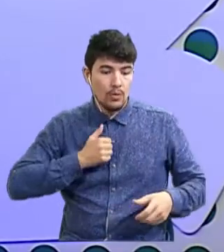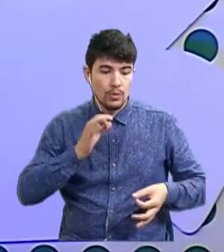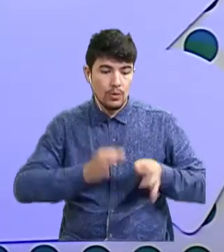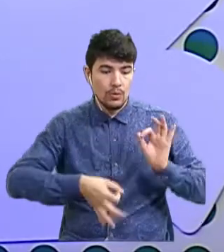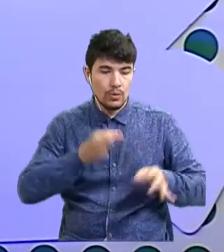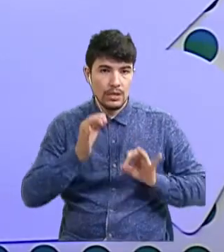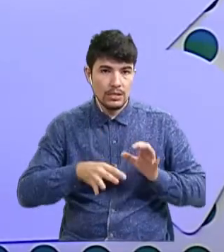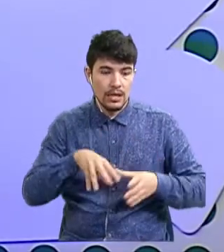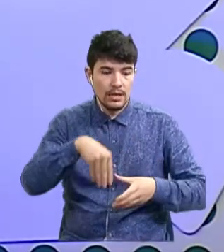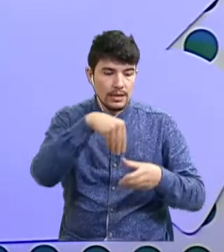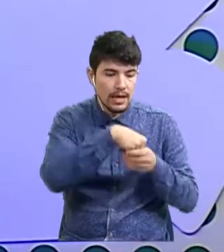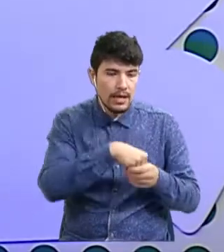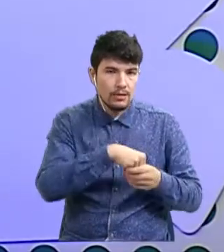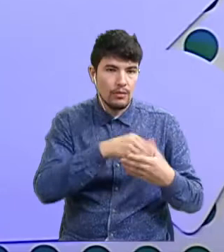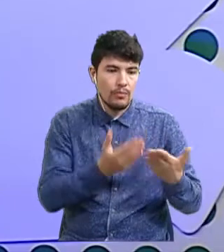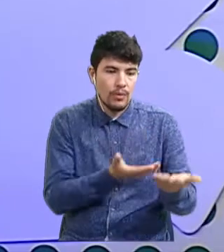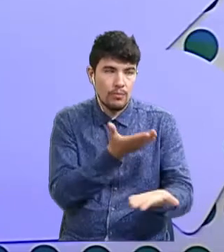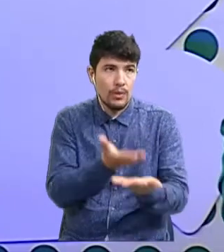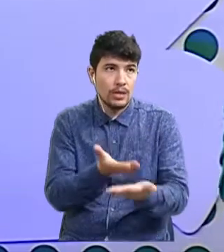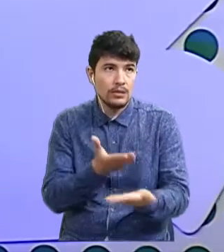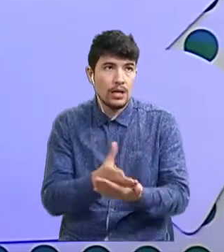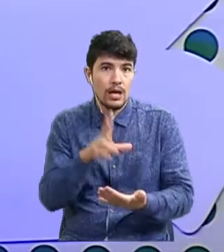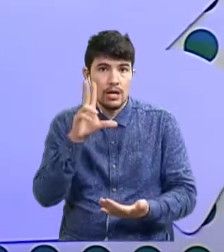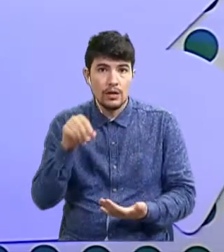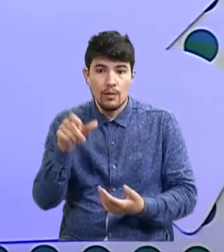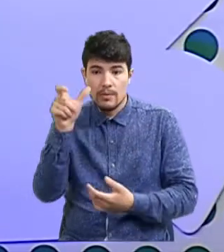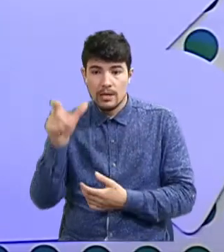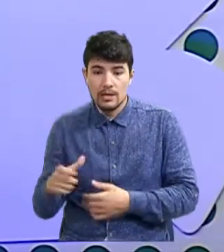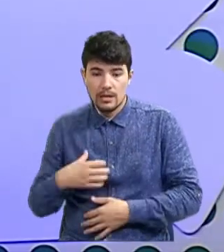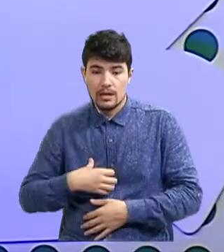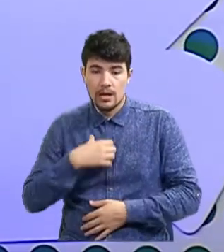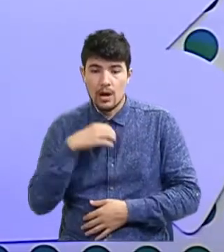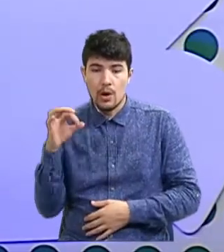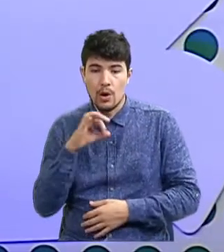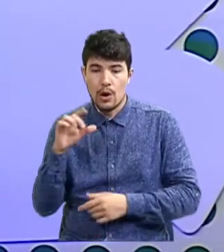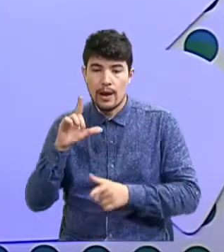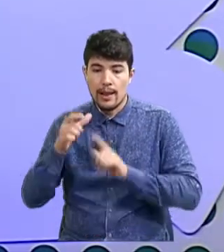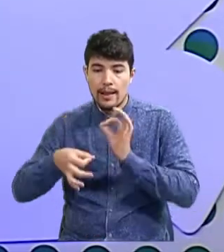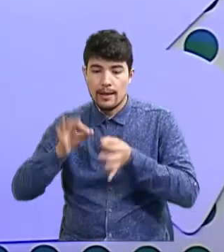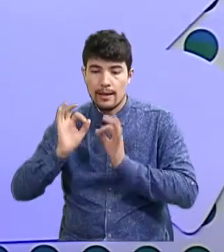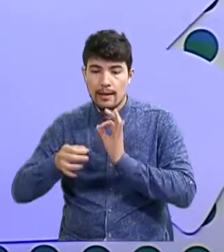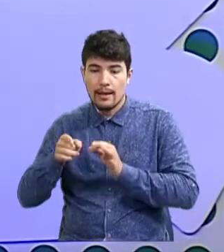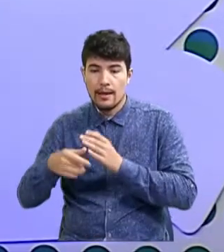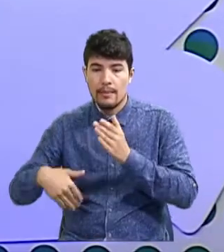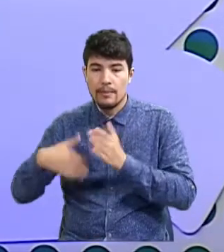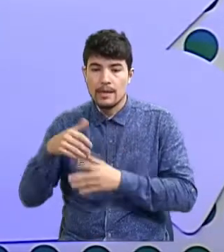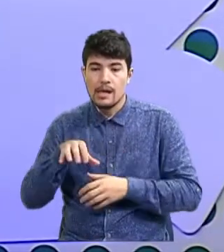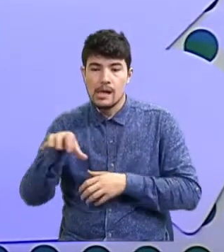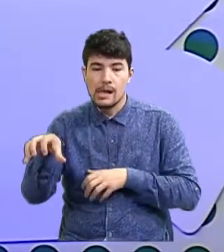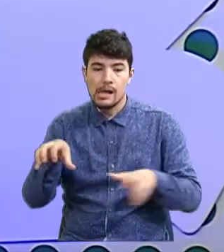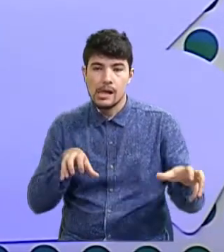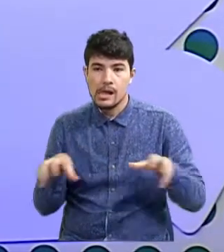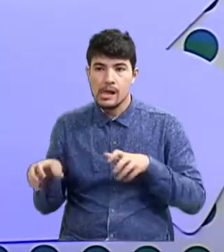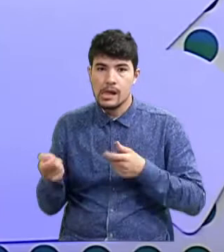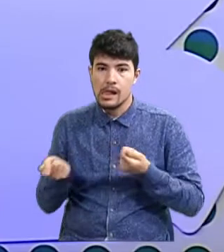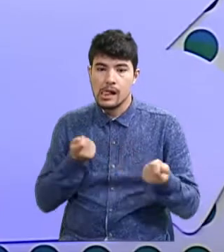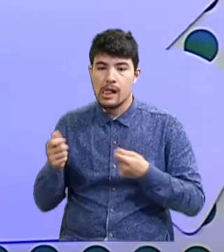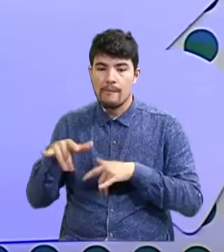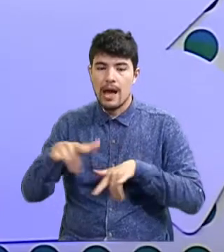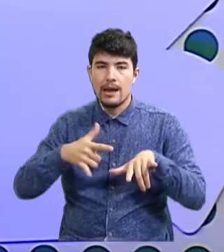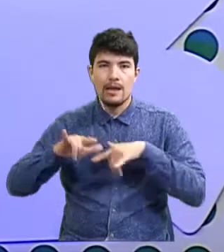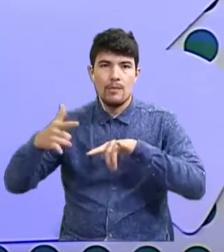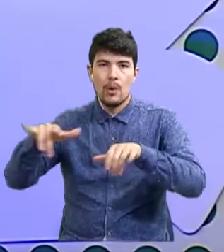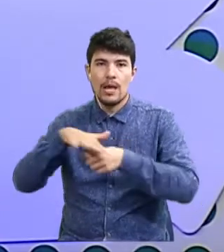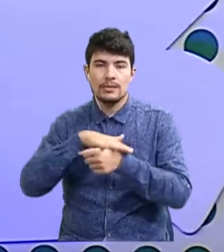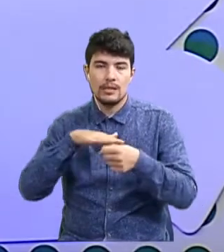esté inmersa dentro de la propuesta y no que el Ejecutivo y el Legislativo empiecen a mover una situación como la están moviendo de referendo, es